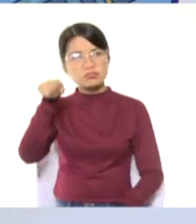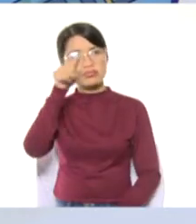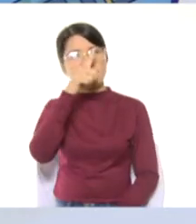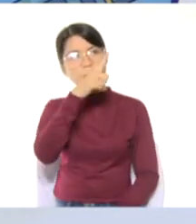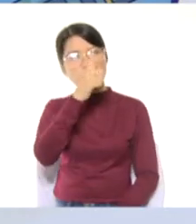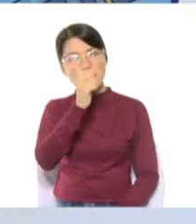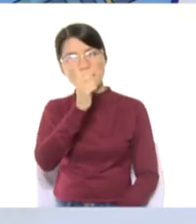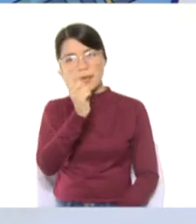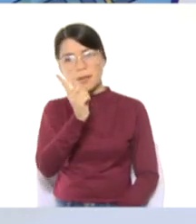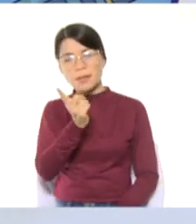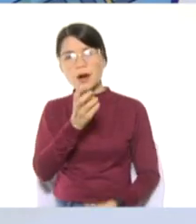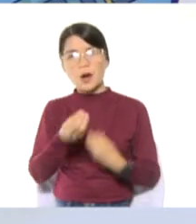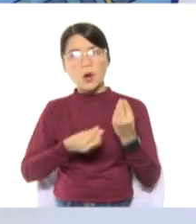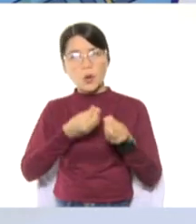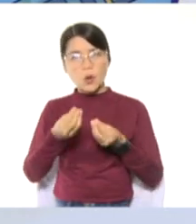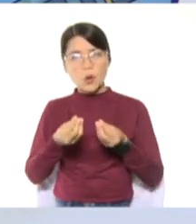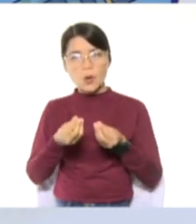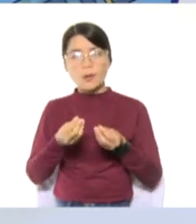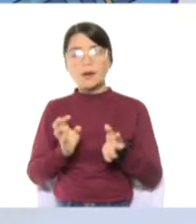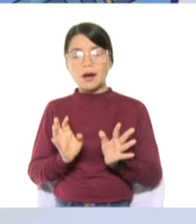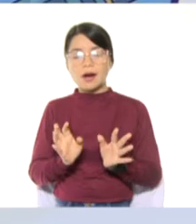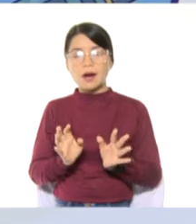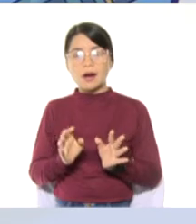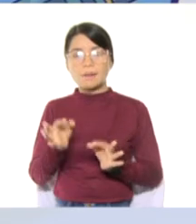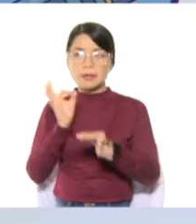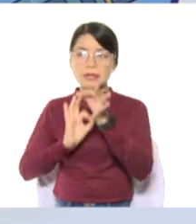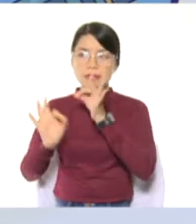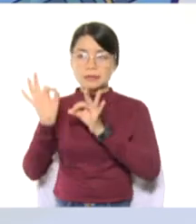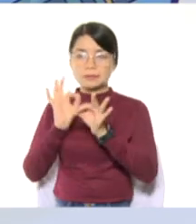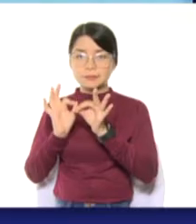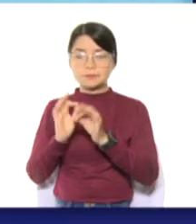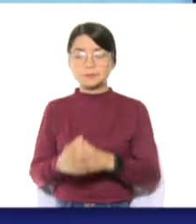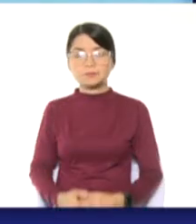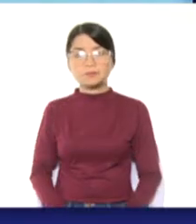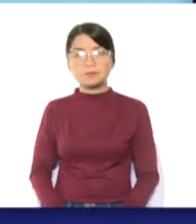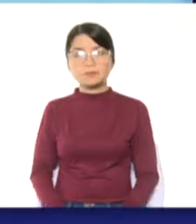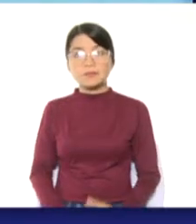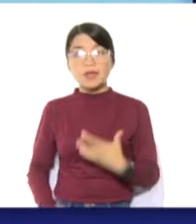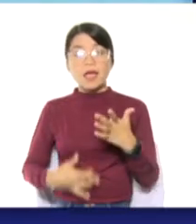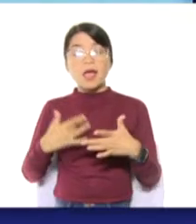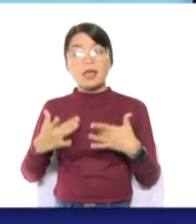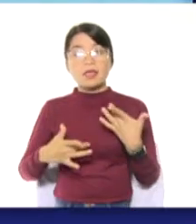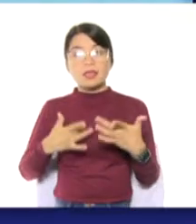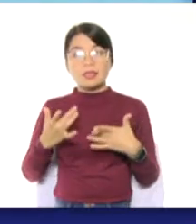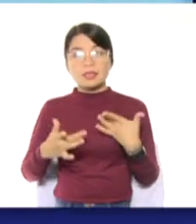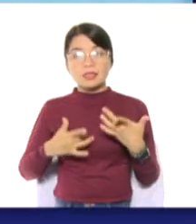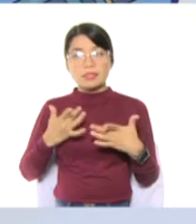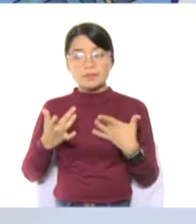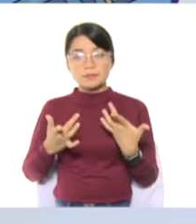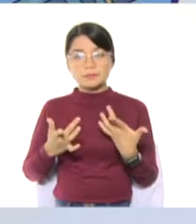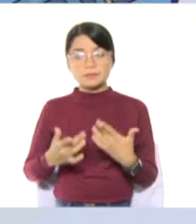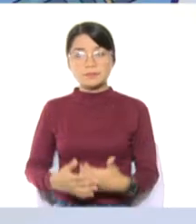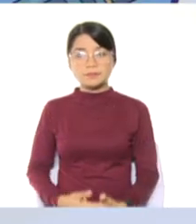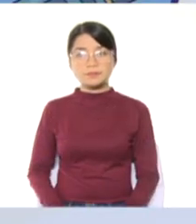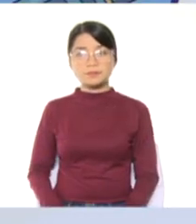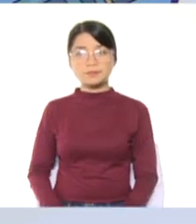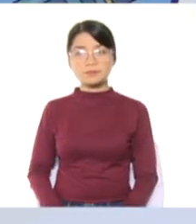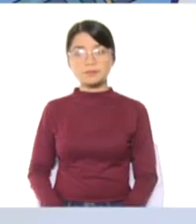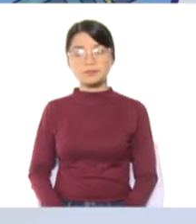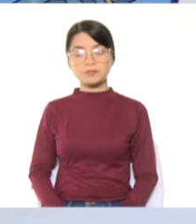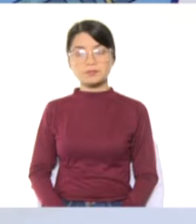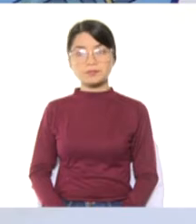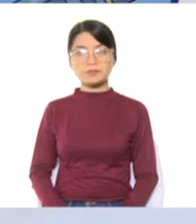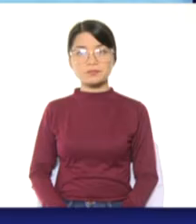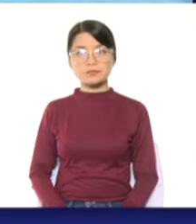podamos entender bien lo que es la hora. Vamos a ver entonces, pasamos a lo que son las actividades, activities. Ya empezamos con actividades, vamos a empezar.